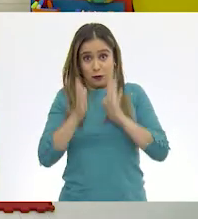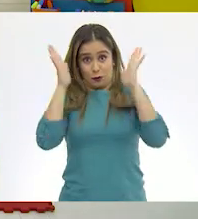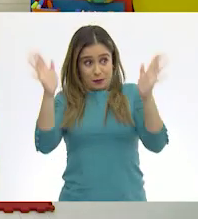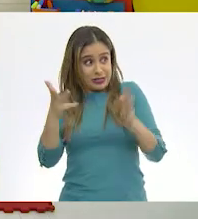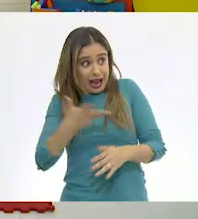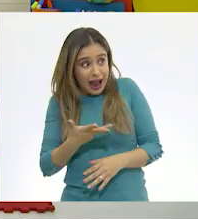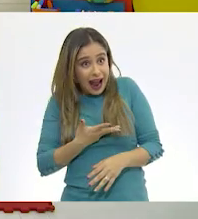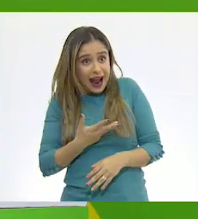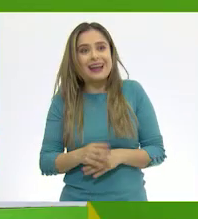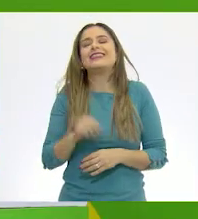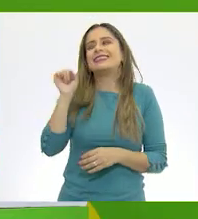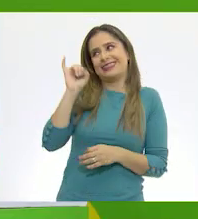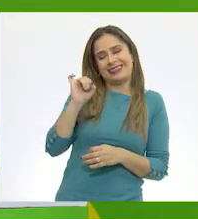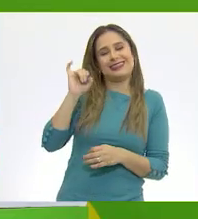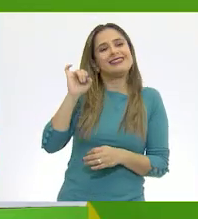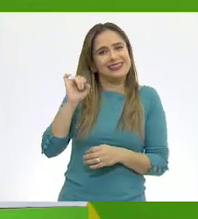¡Sí!